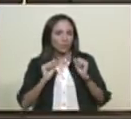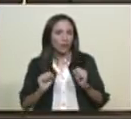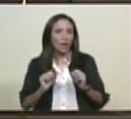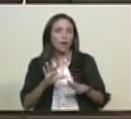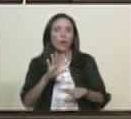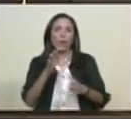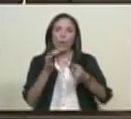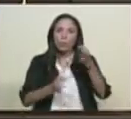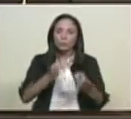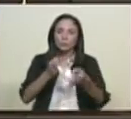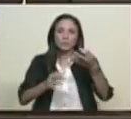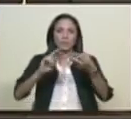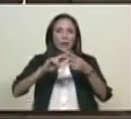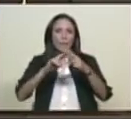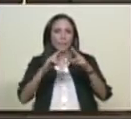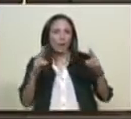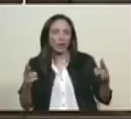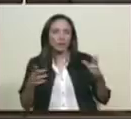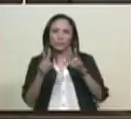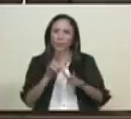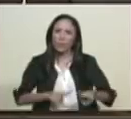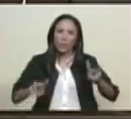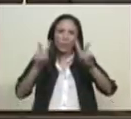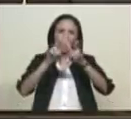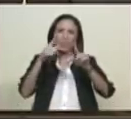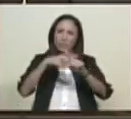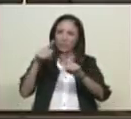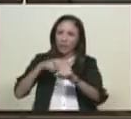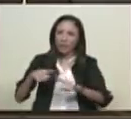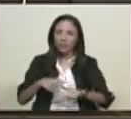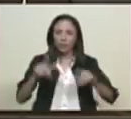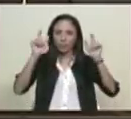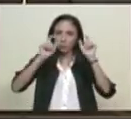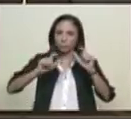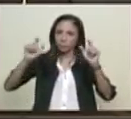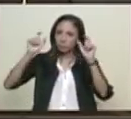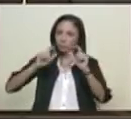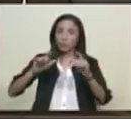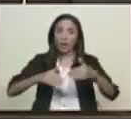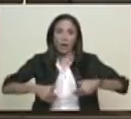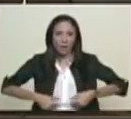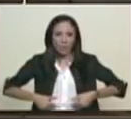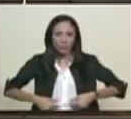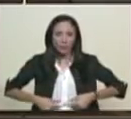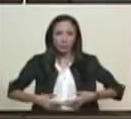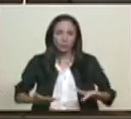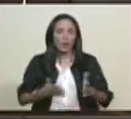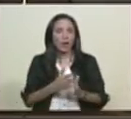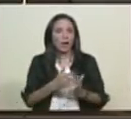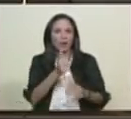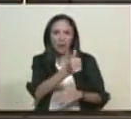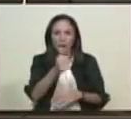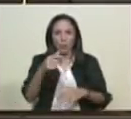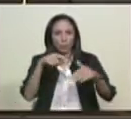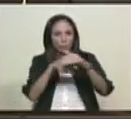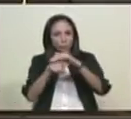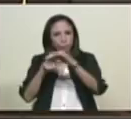paz, y que todos los esfuerzos del entramado del Poder Judicial, de la infraestructura